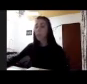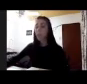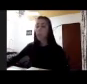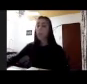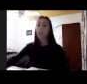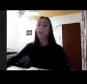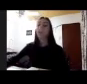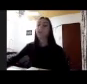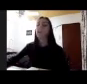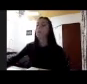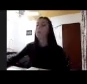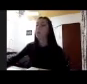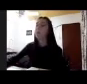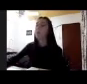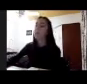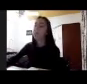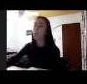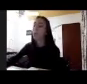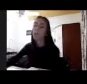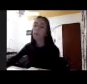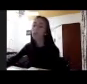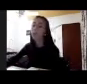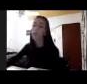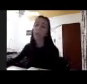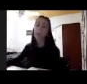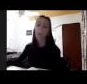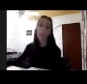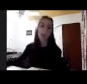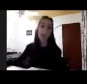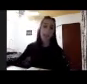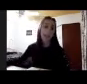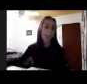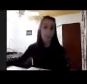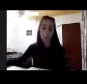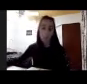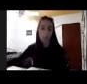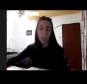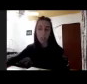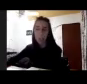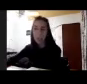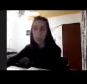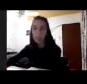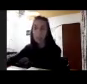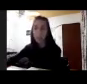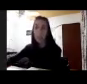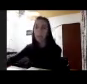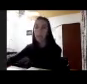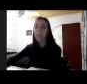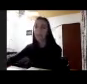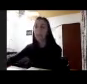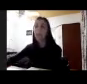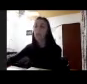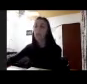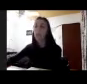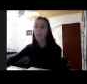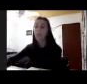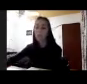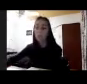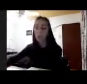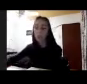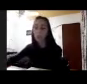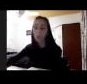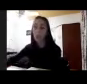ciudad, eh, que en cualquier punto es recorrible y genera distintas situaciones espaciales, tanto como